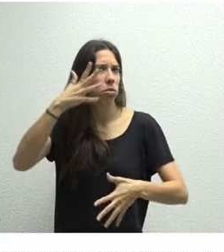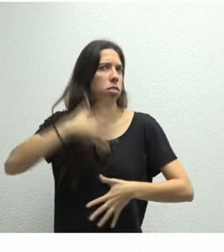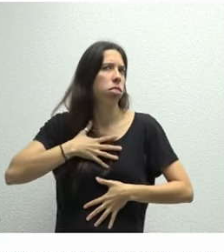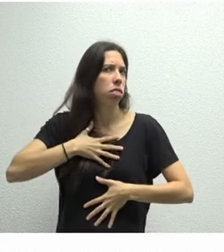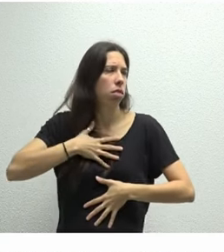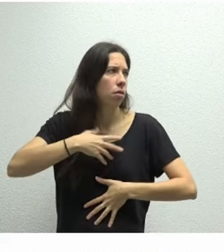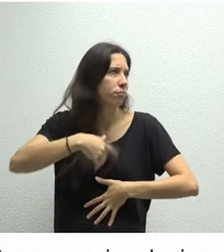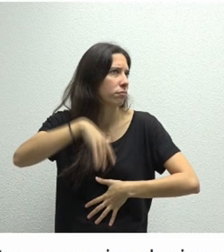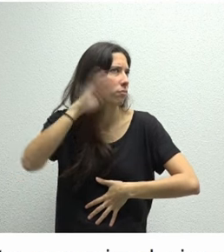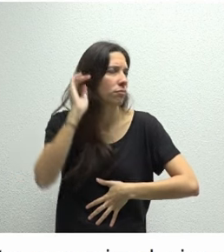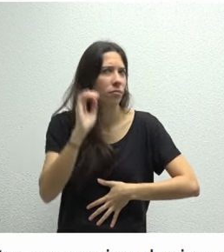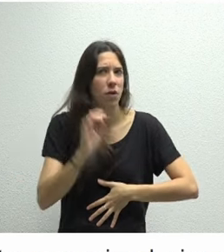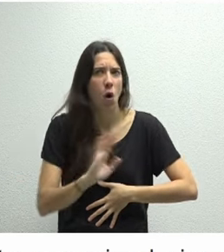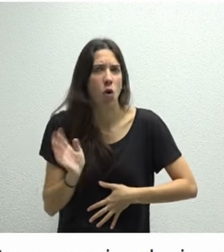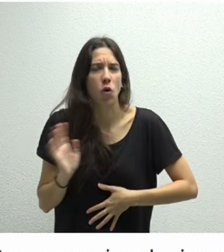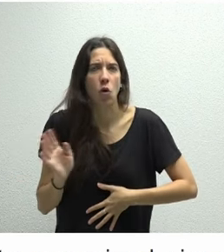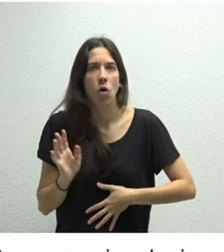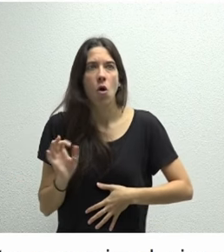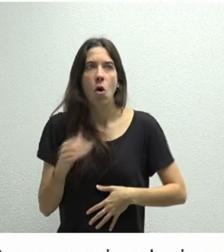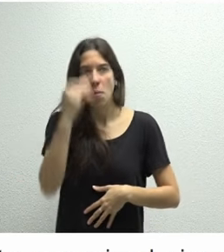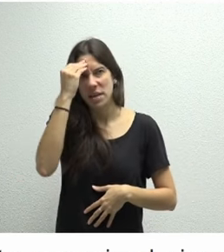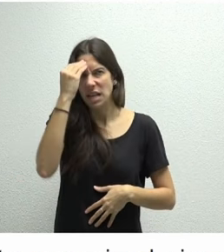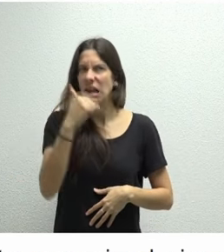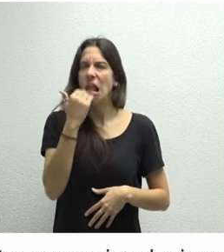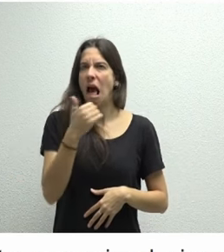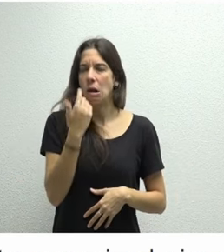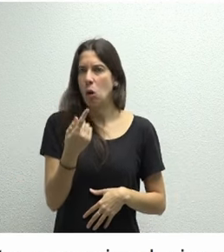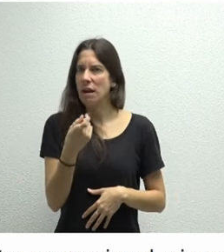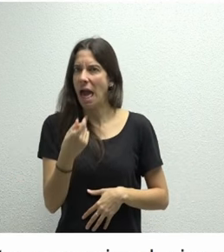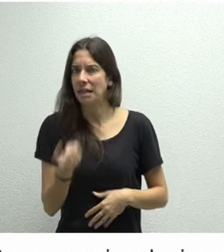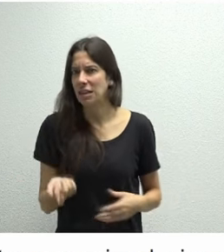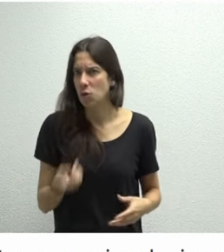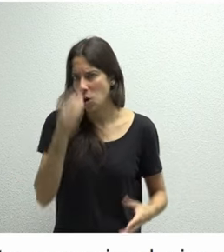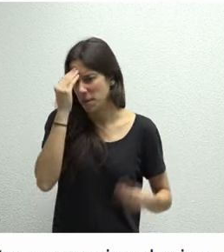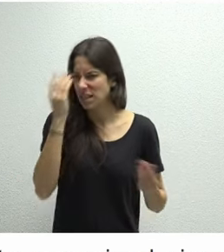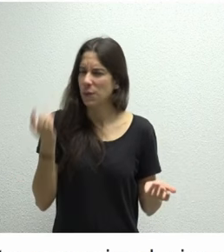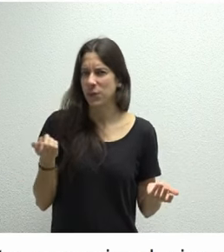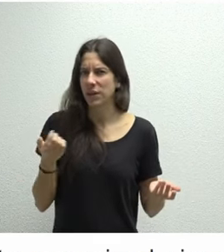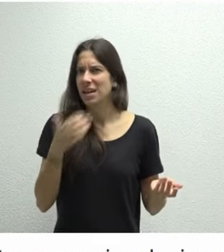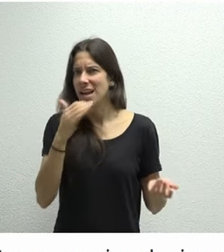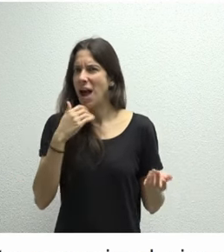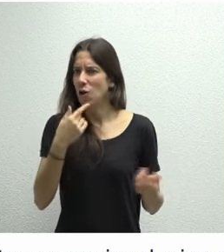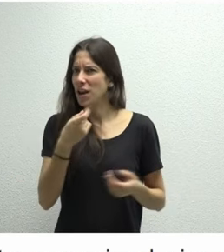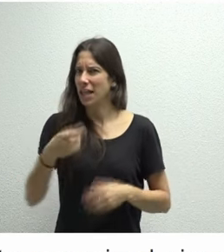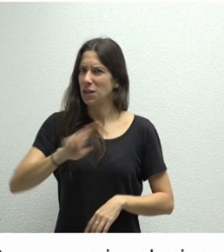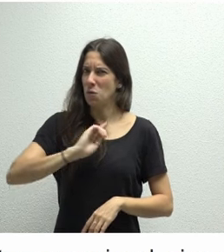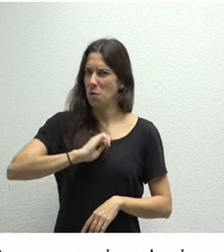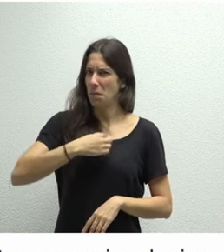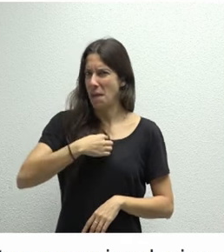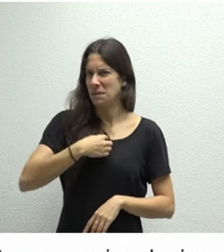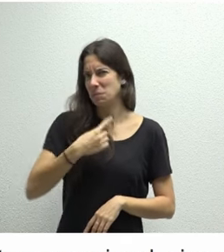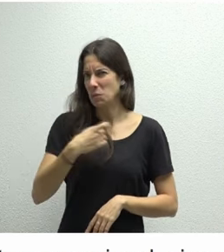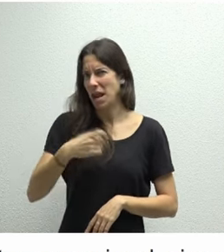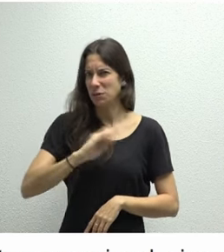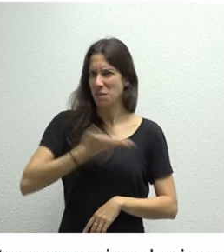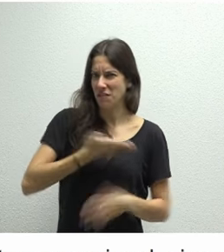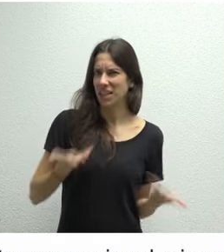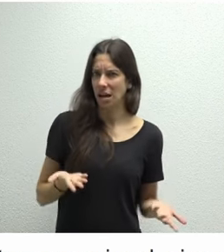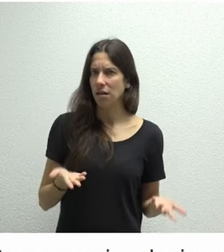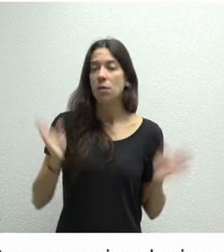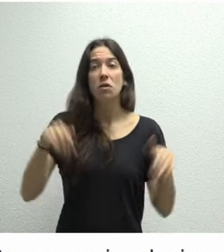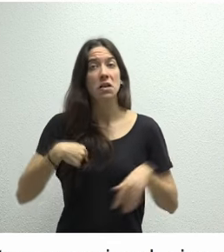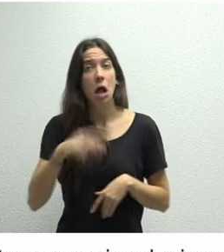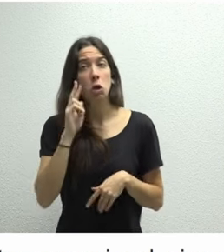no y vivirlo con un agravio negativo con una con una con como un mensaje negativo Pero la verdad es que lo vi como una oportunidad